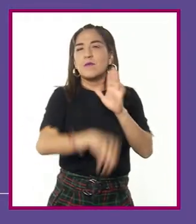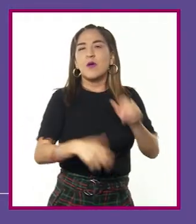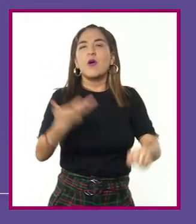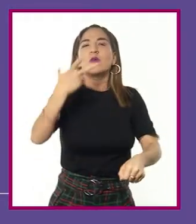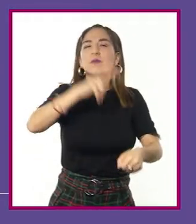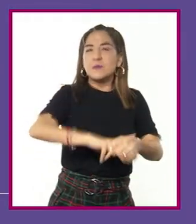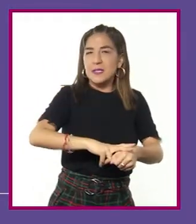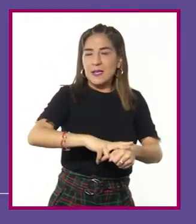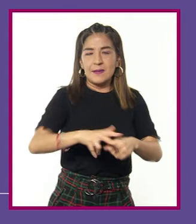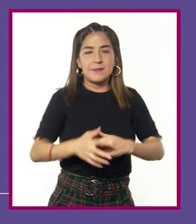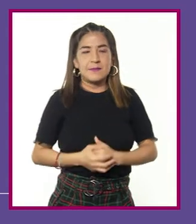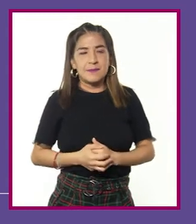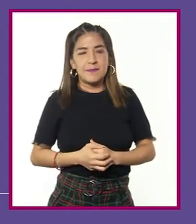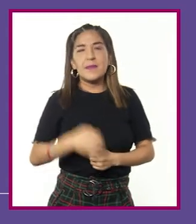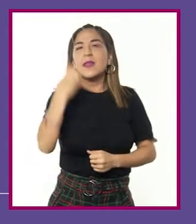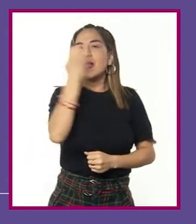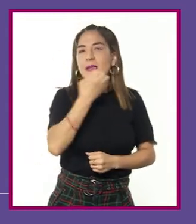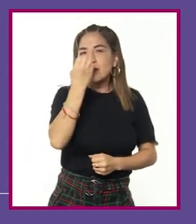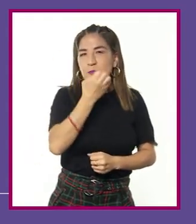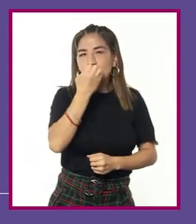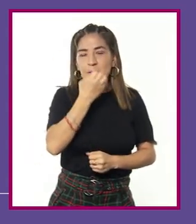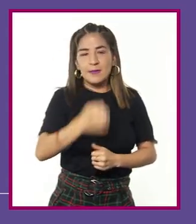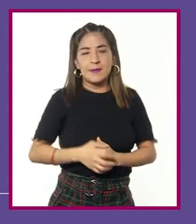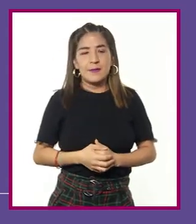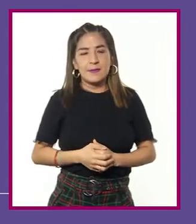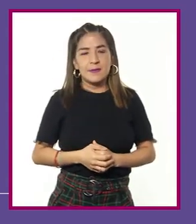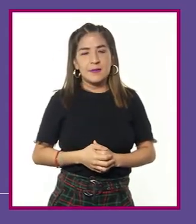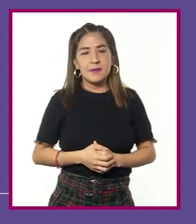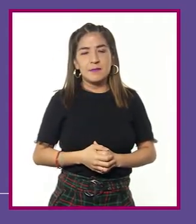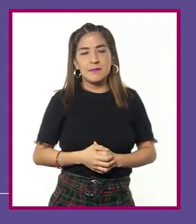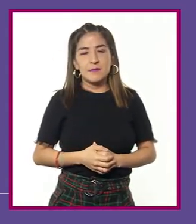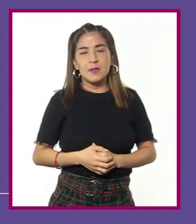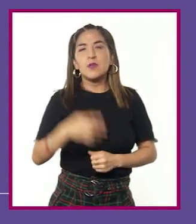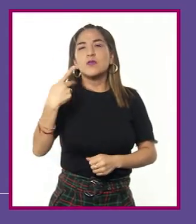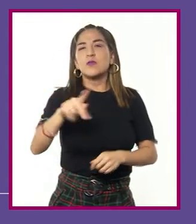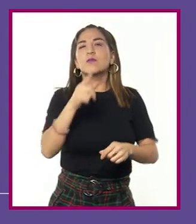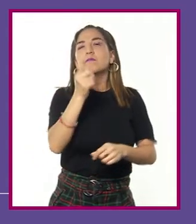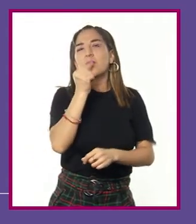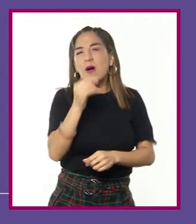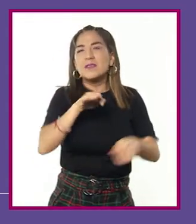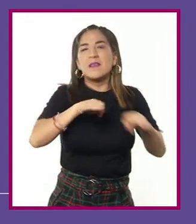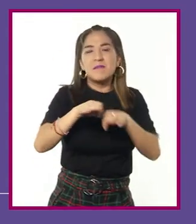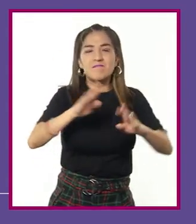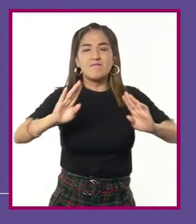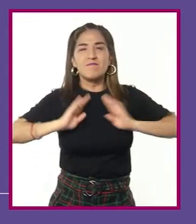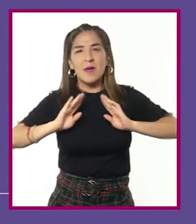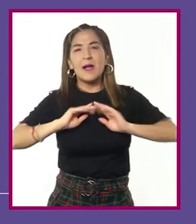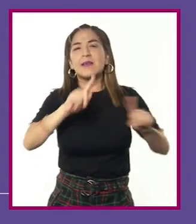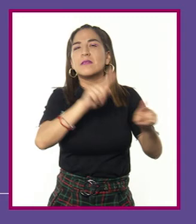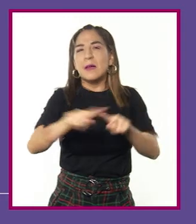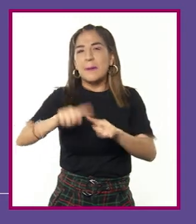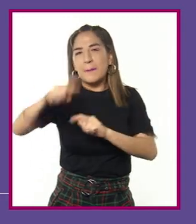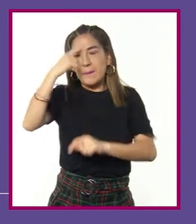hospitales, las escuelas o las fuerzas de seguridad, que están encargadas de hacer llegar el